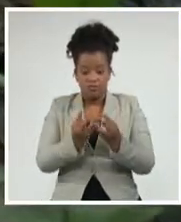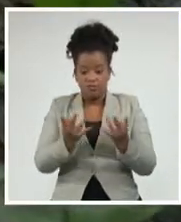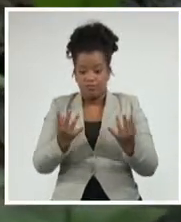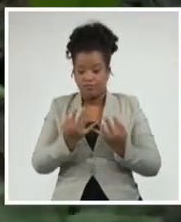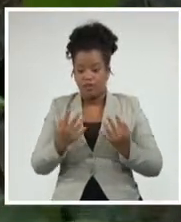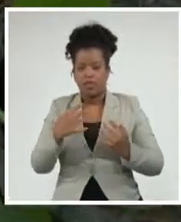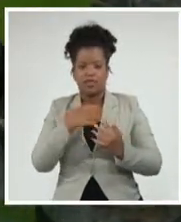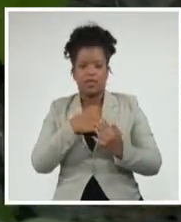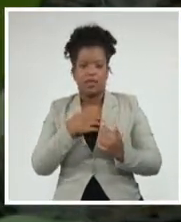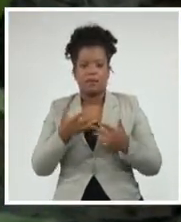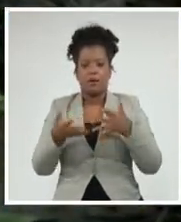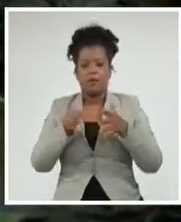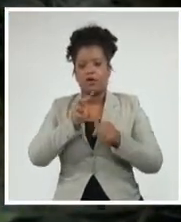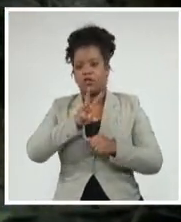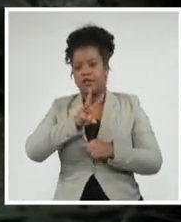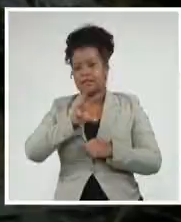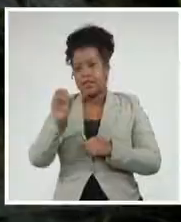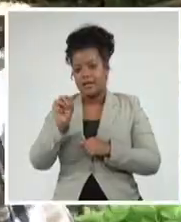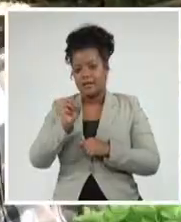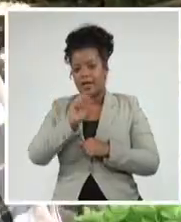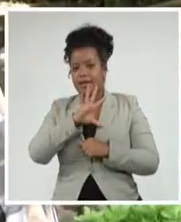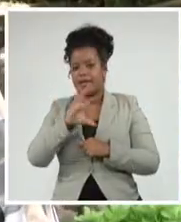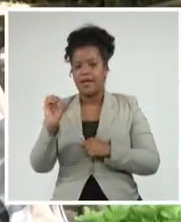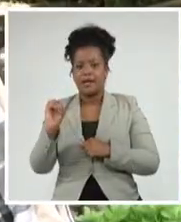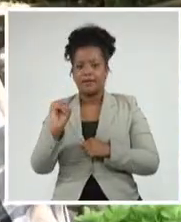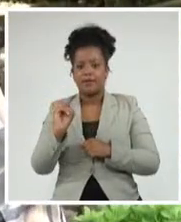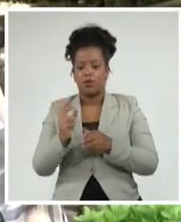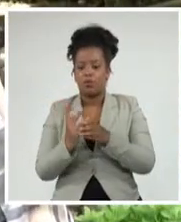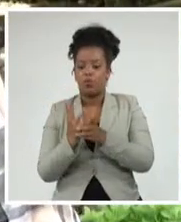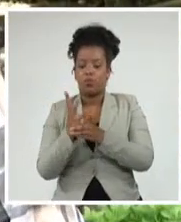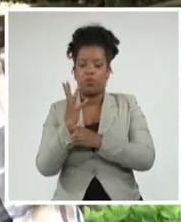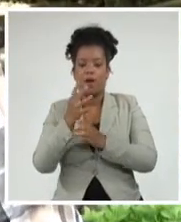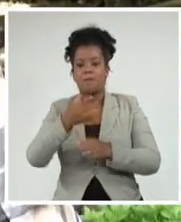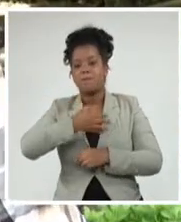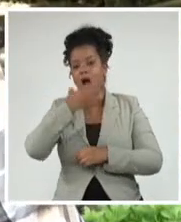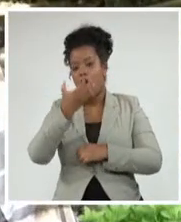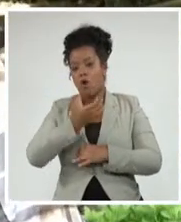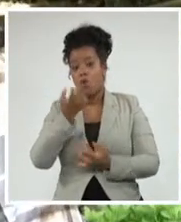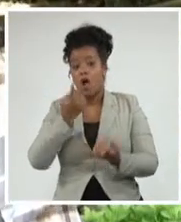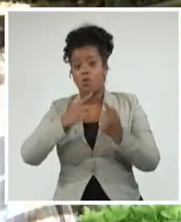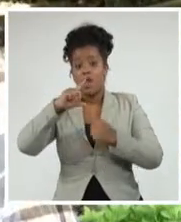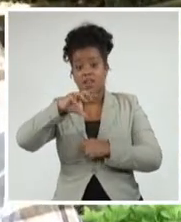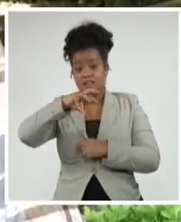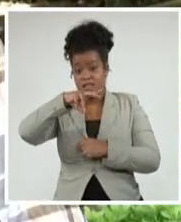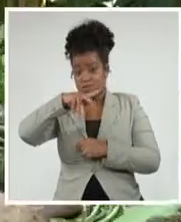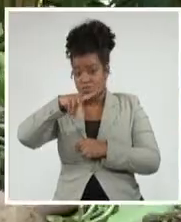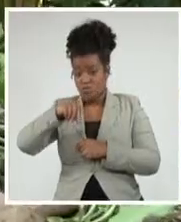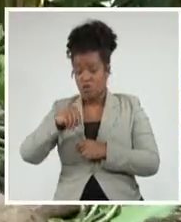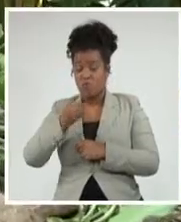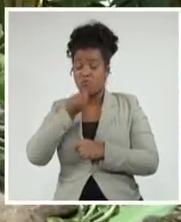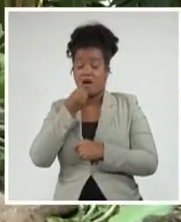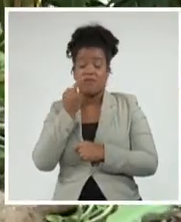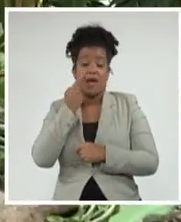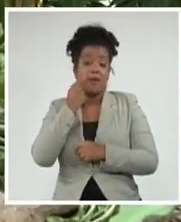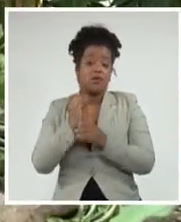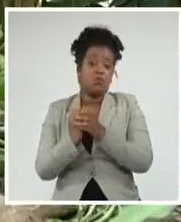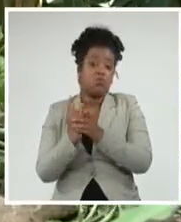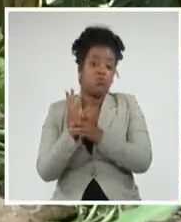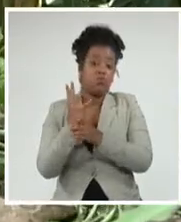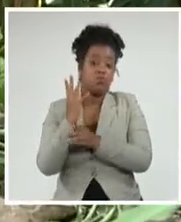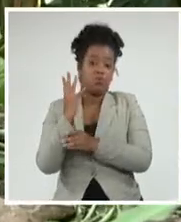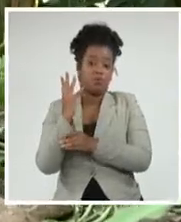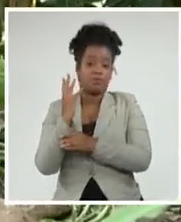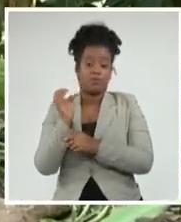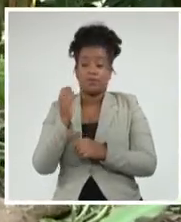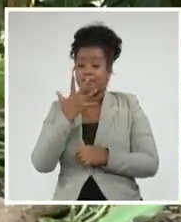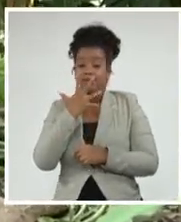alrededor de 300, 500 matas de mango. Tenemos algunas matas de limón que estamos tratando de lograrlas. Uno de sus cultivos